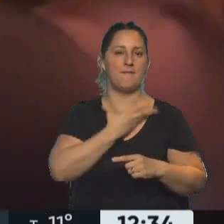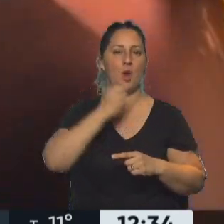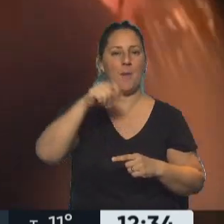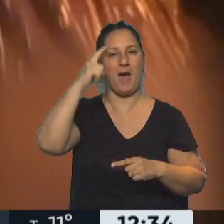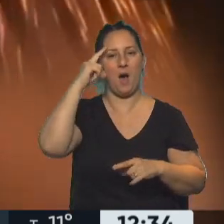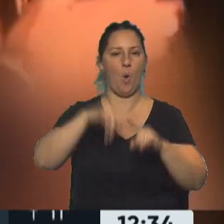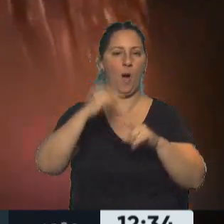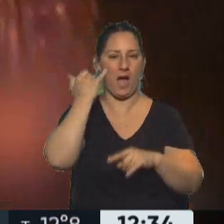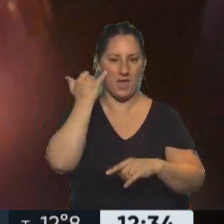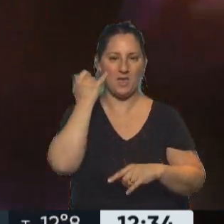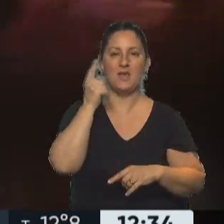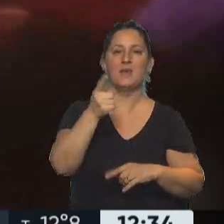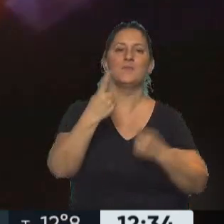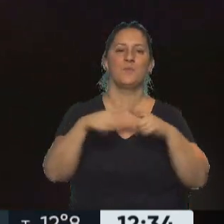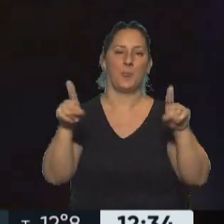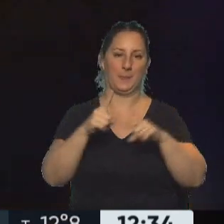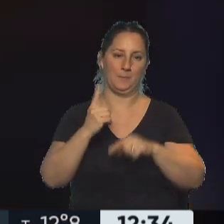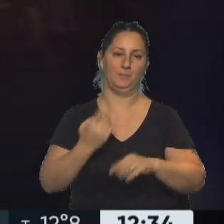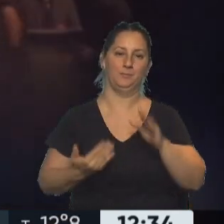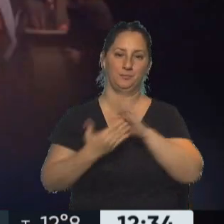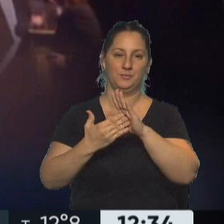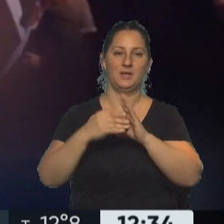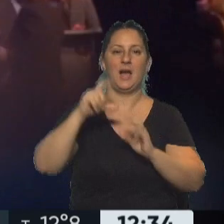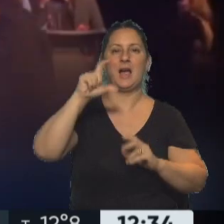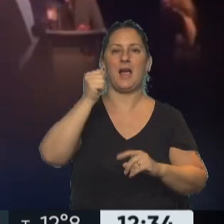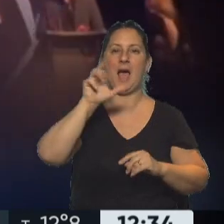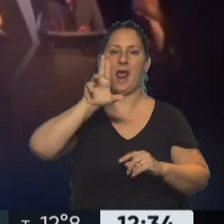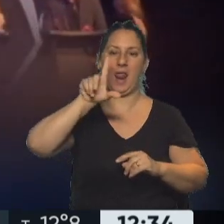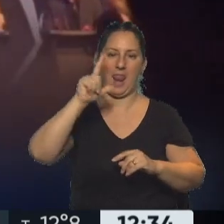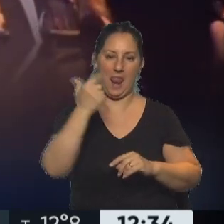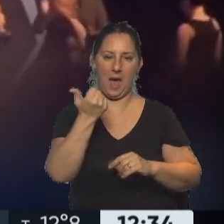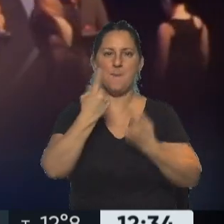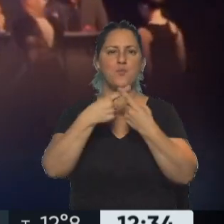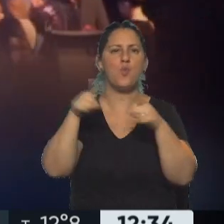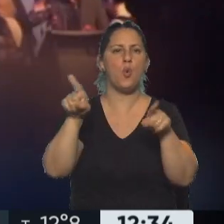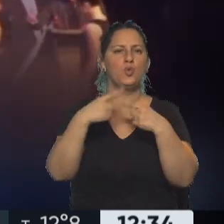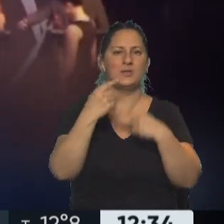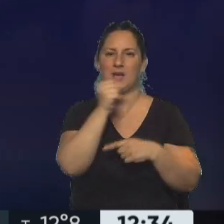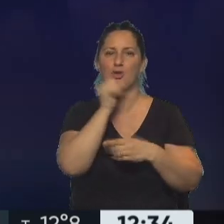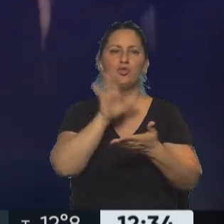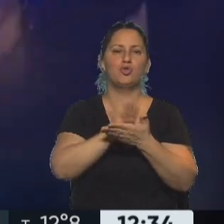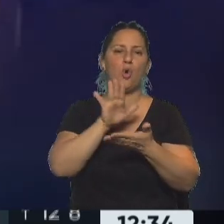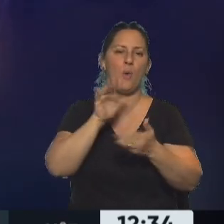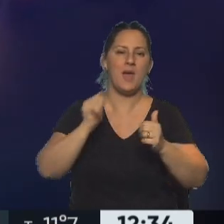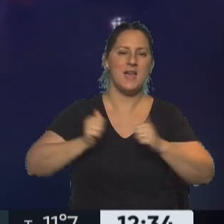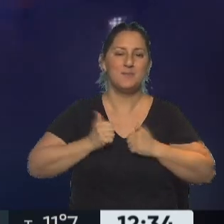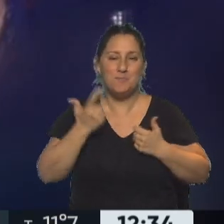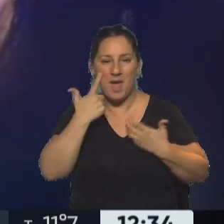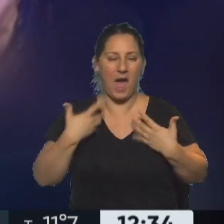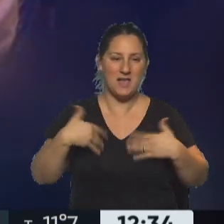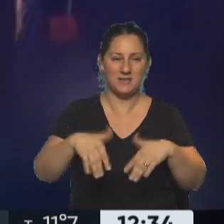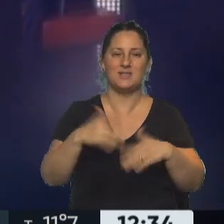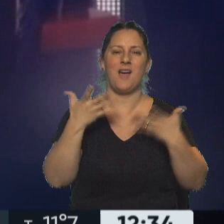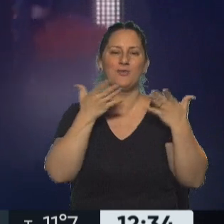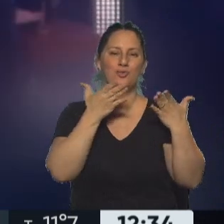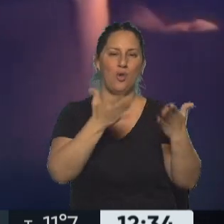que viene con el comandado por Carla Calabrese. Hay que decir que un musical que habla mucho sobre la esperanza, ¿no? Un mensaje esperanzador,